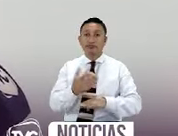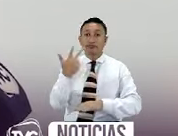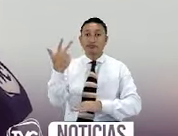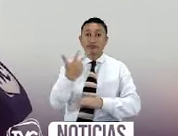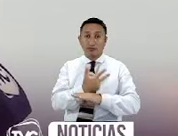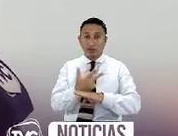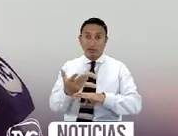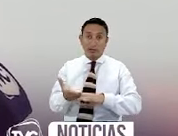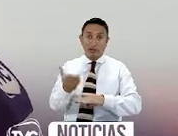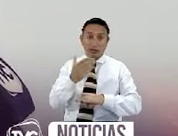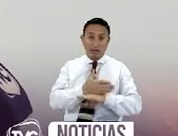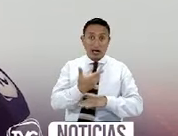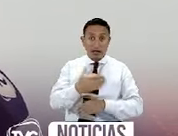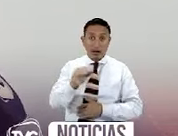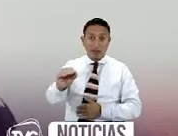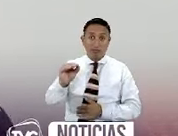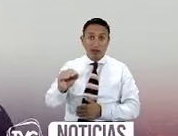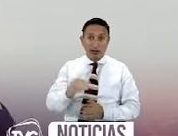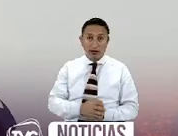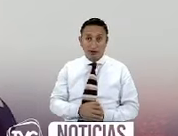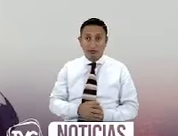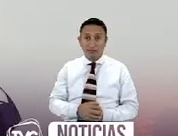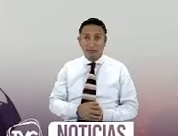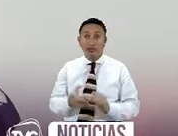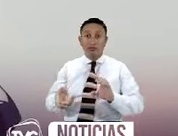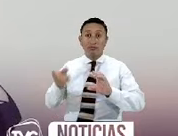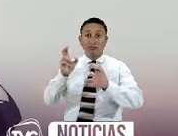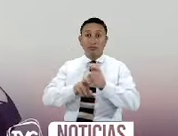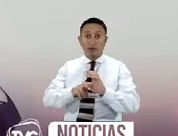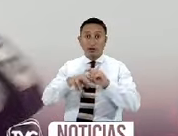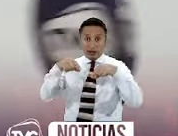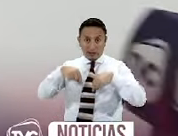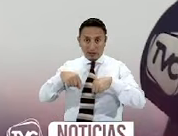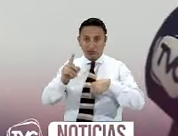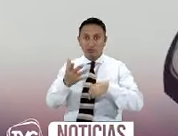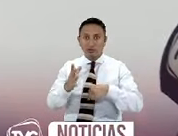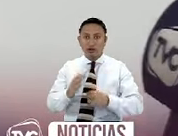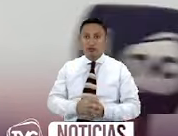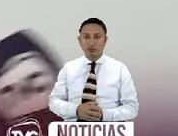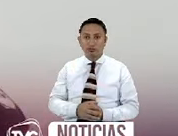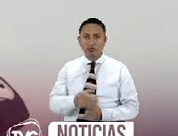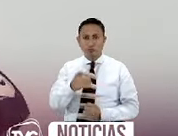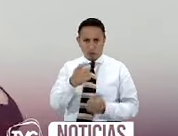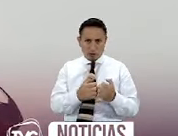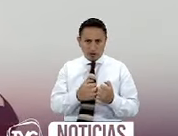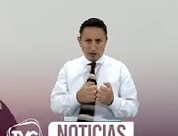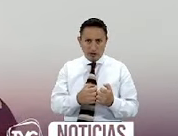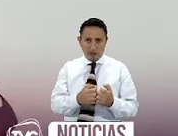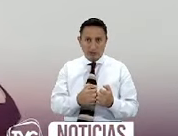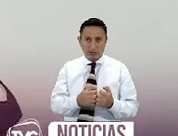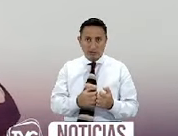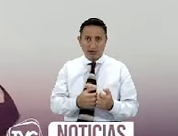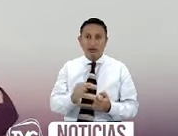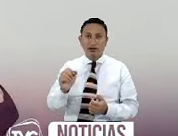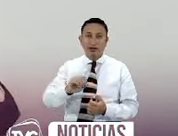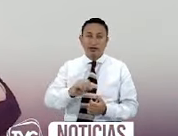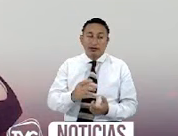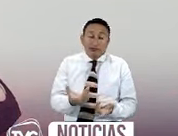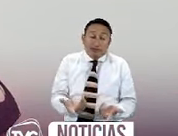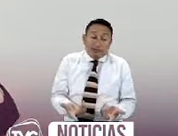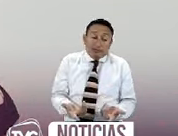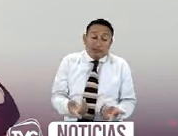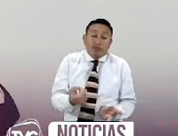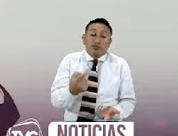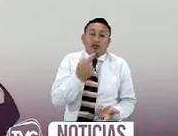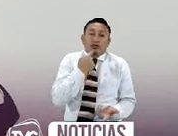nos avisaron ya que ya no va a haber recorrido. ¿Y eso a usted le afecta? Claro, porque diga usted, o